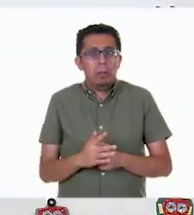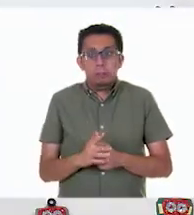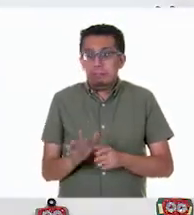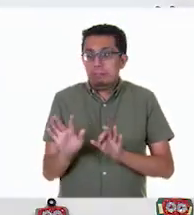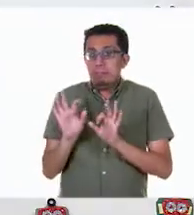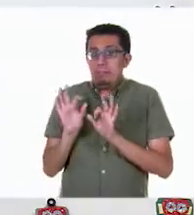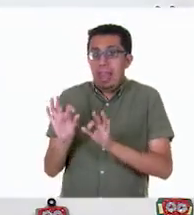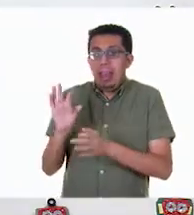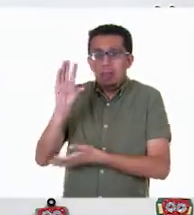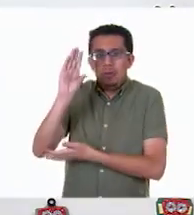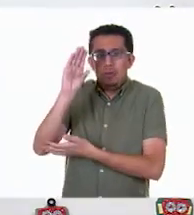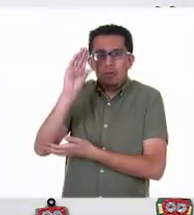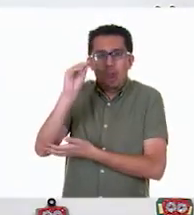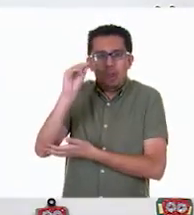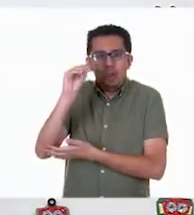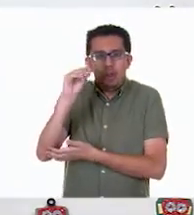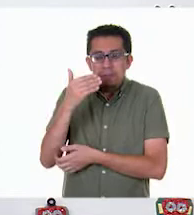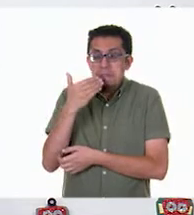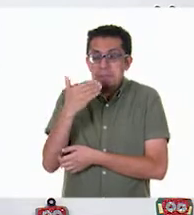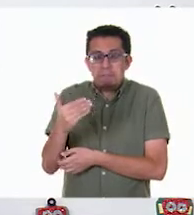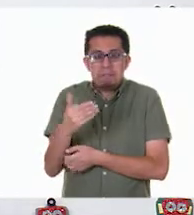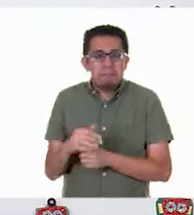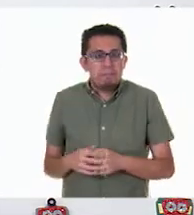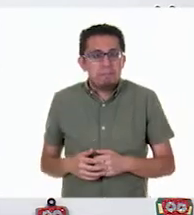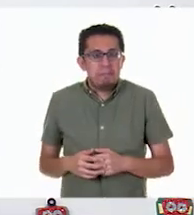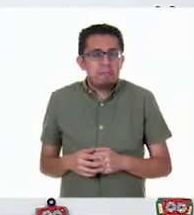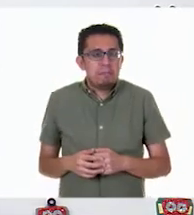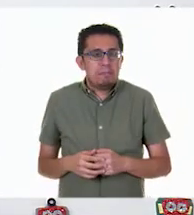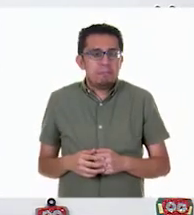Tom. Un quinto.